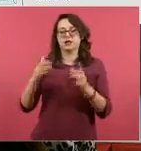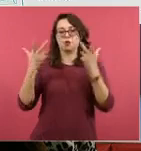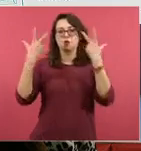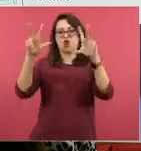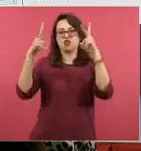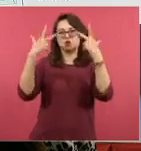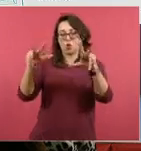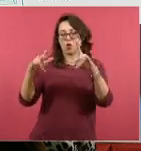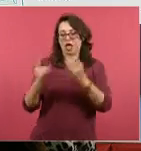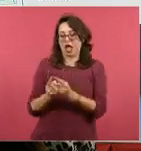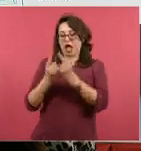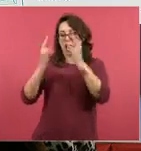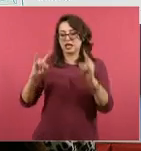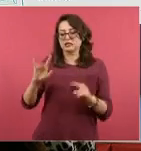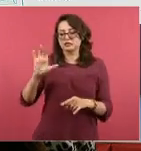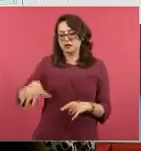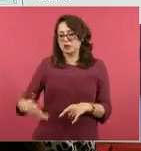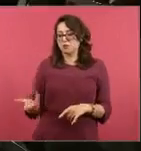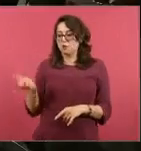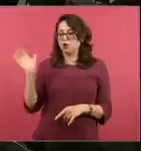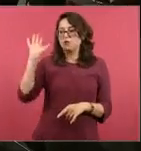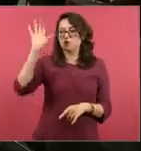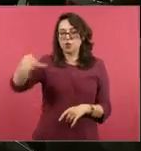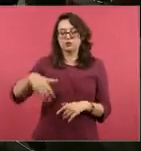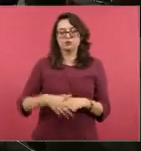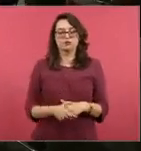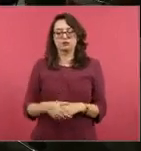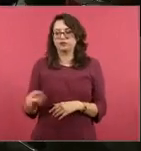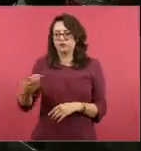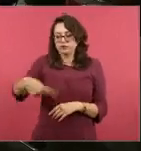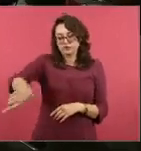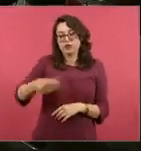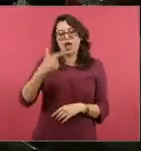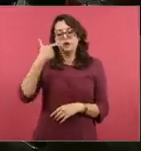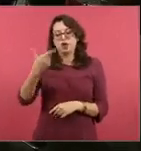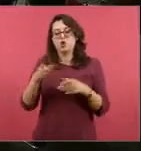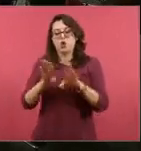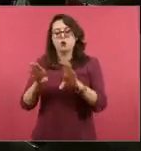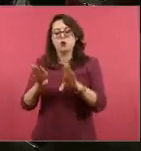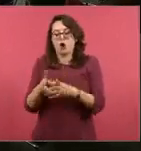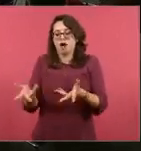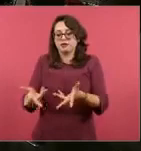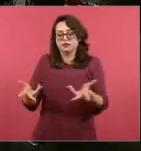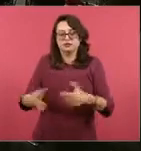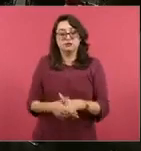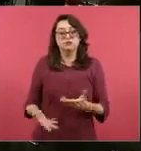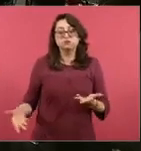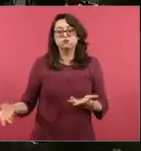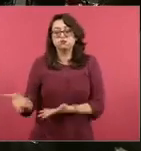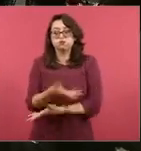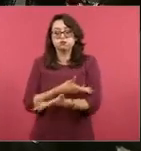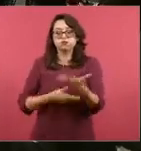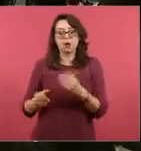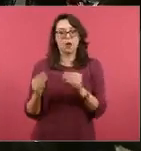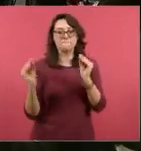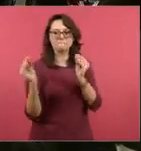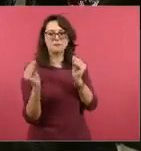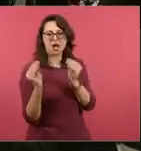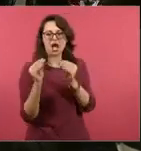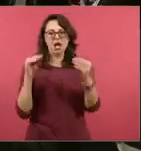a discutir. No van a discutir por igual, pero ya lo dijo uno de mis compañeros, deben